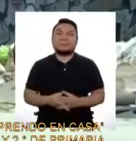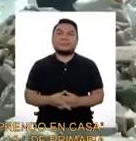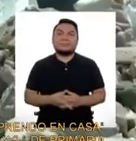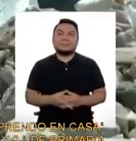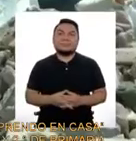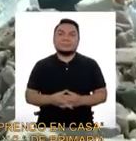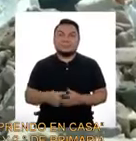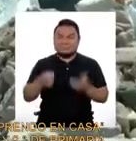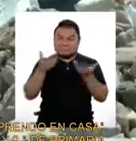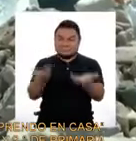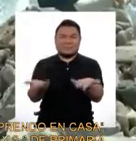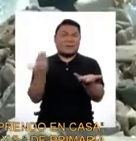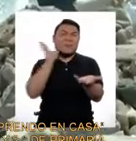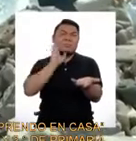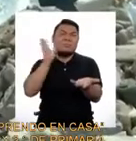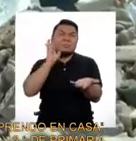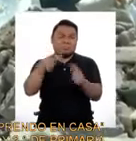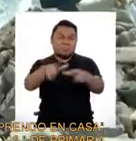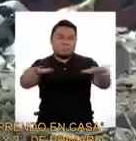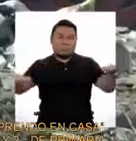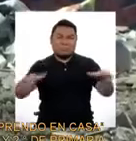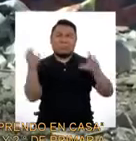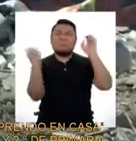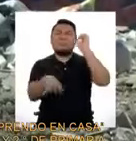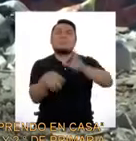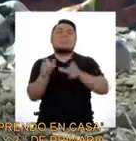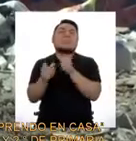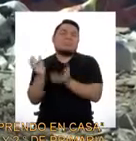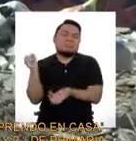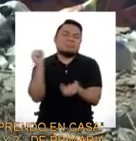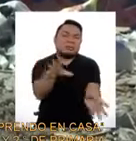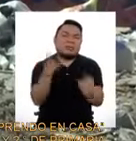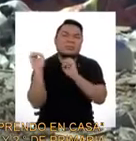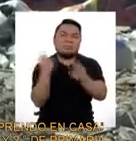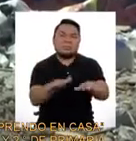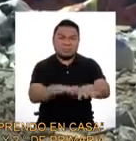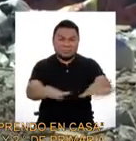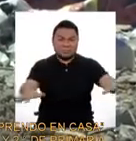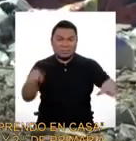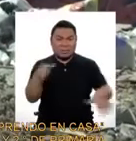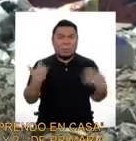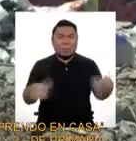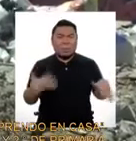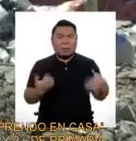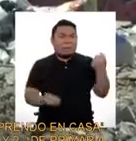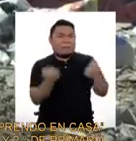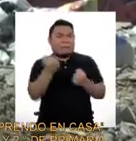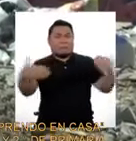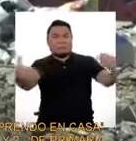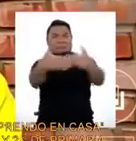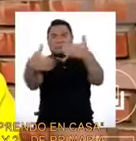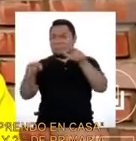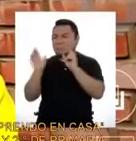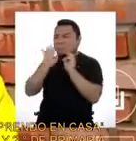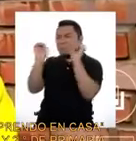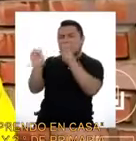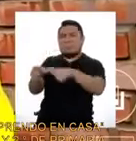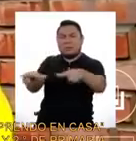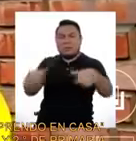Me interesó un gran basural, que si puedo decir fue el basural más grande que había visto en mi vida. En esa